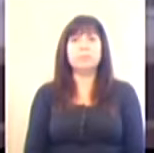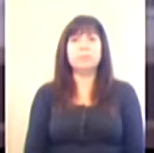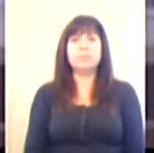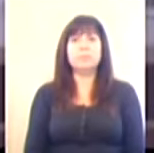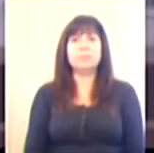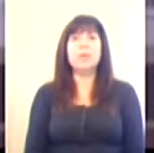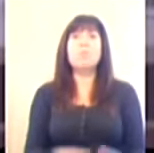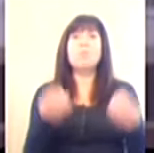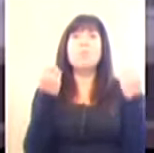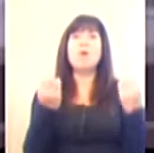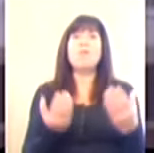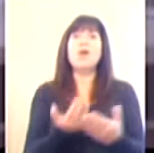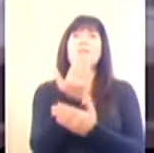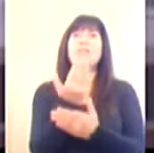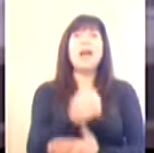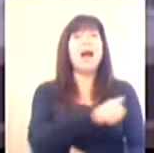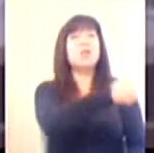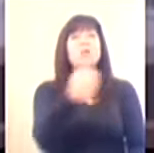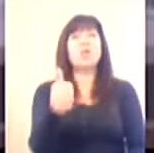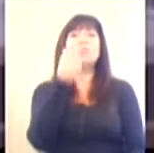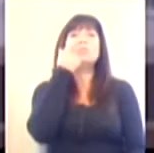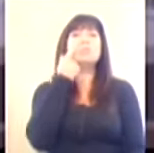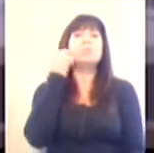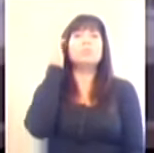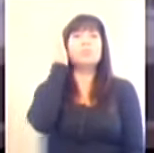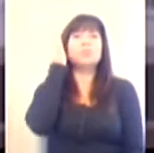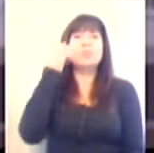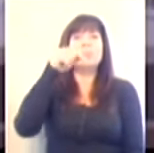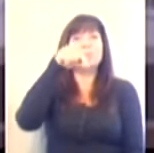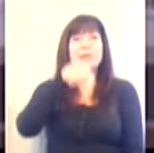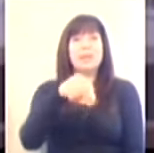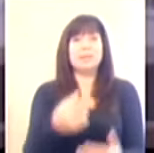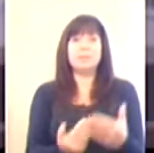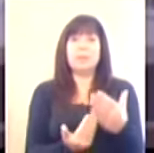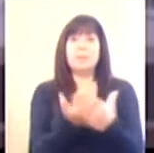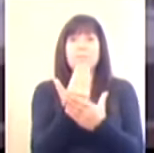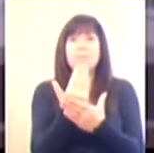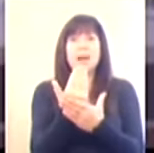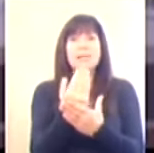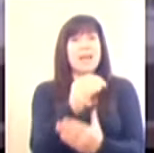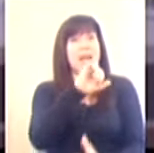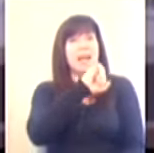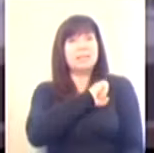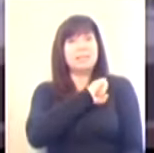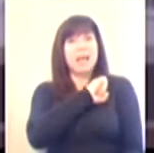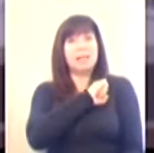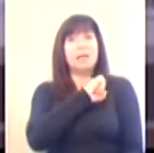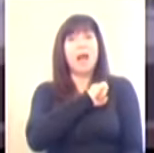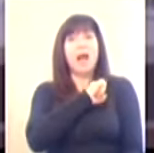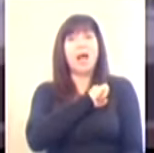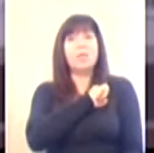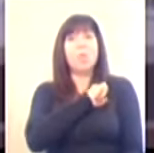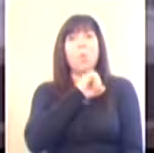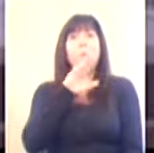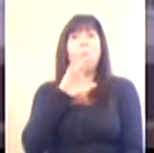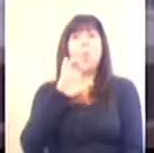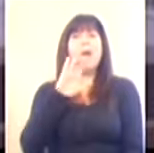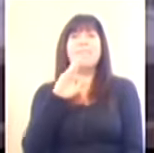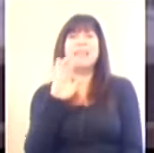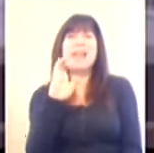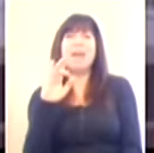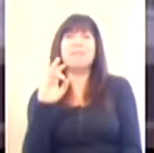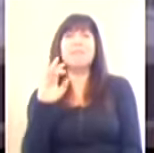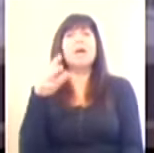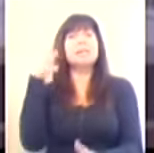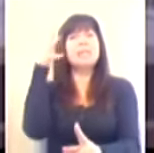Muy buenos días a todas, todos en esta mañana desde Santiago al webinar que hemos organizado